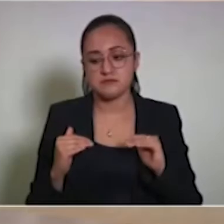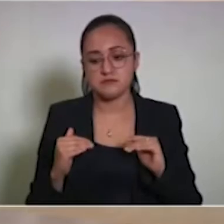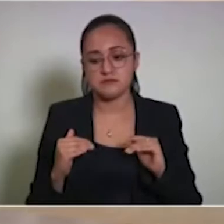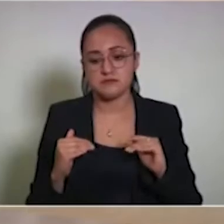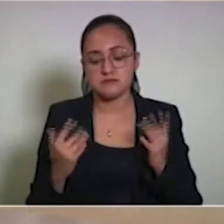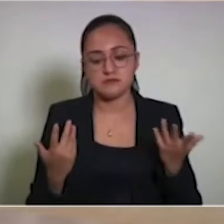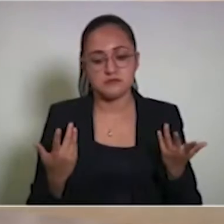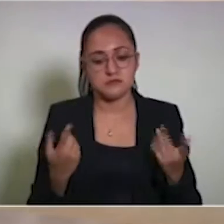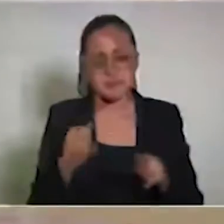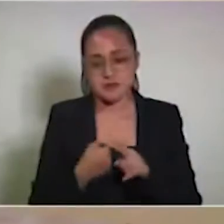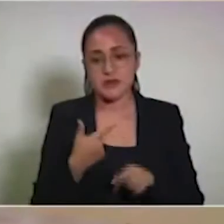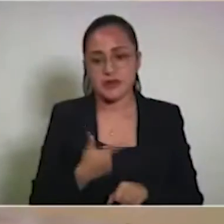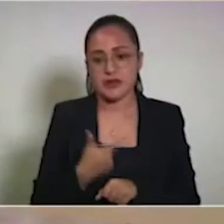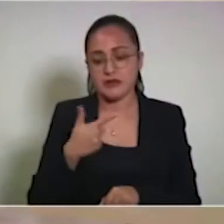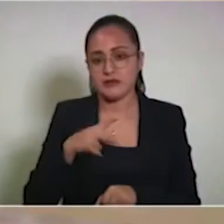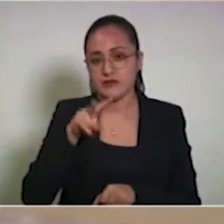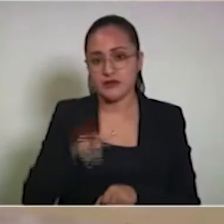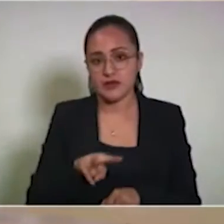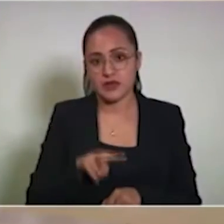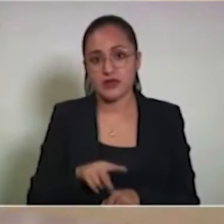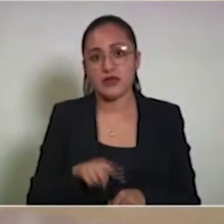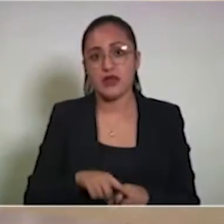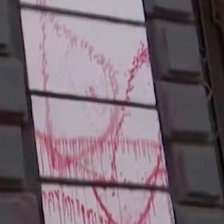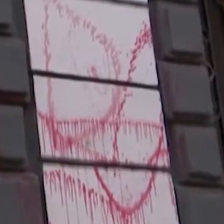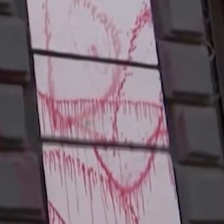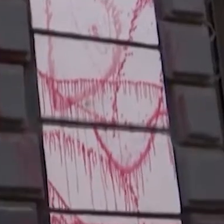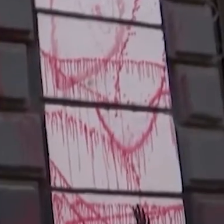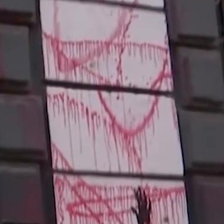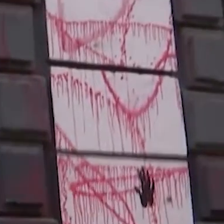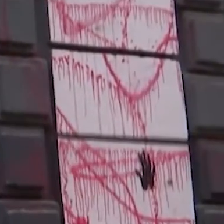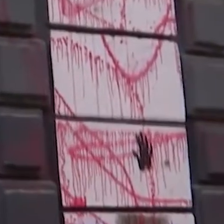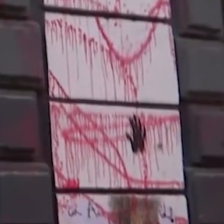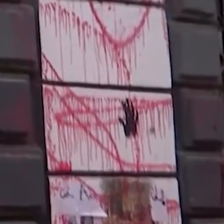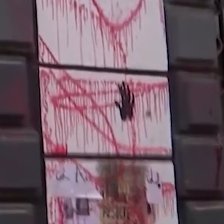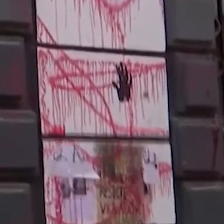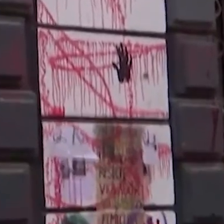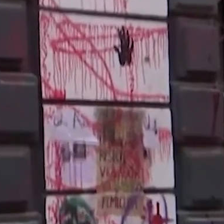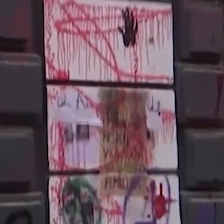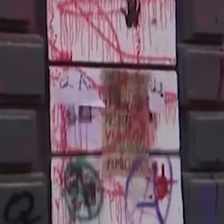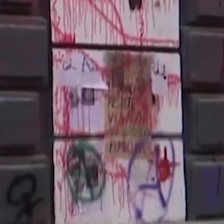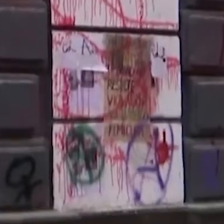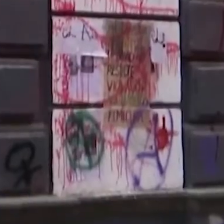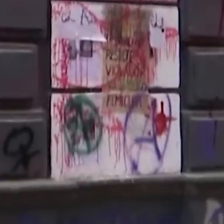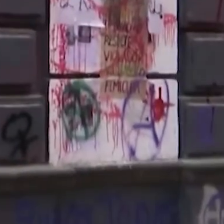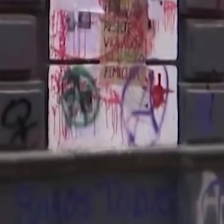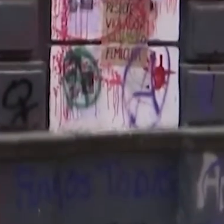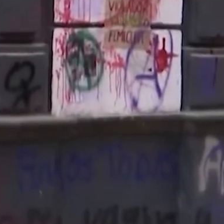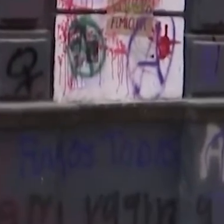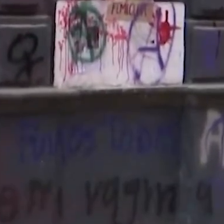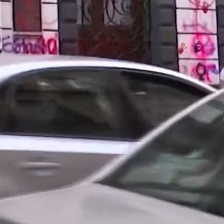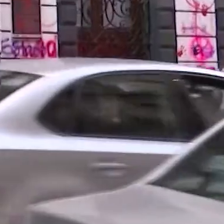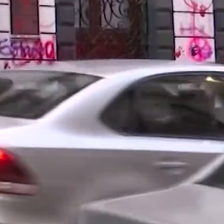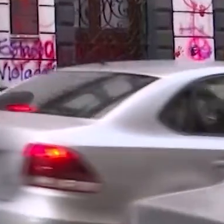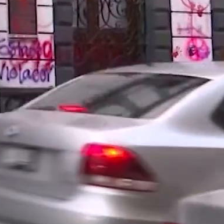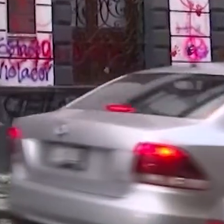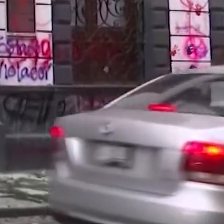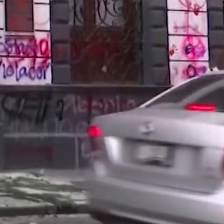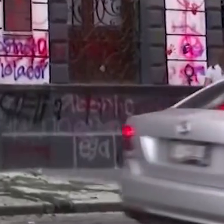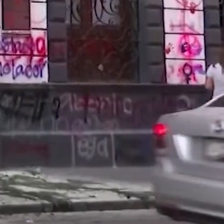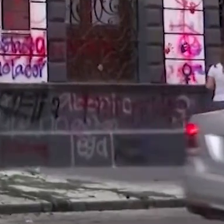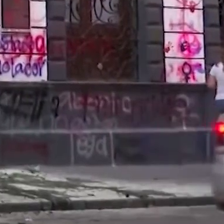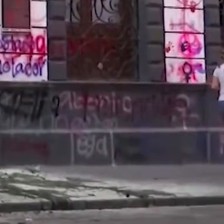de gravedad que hay en esto, ¿eh? Instruyó a la Secretaría de Infraestructura del Estado realizar un inventario de